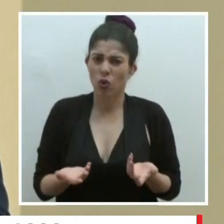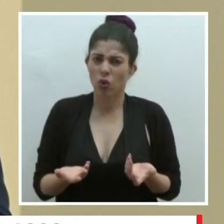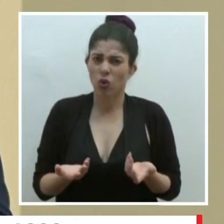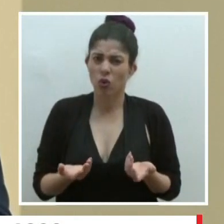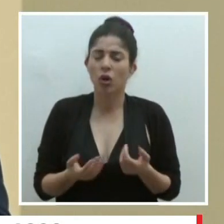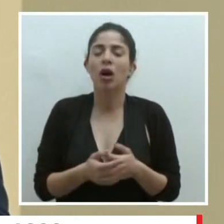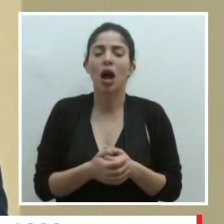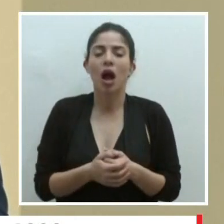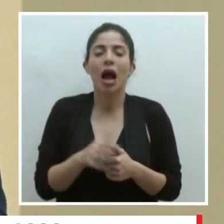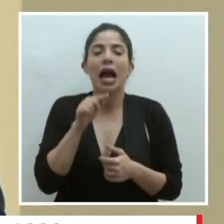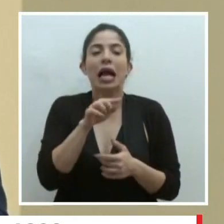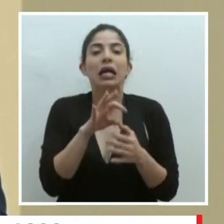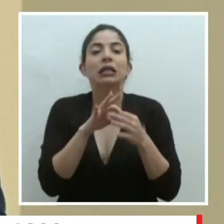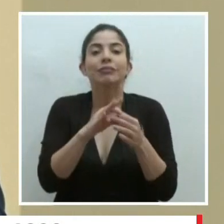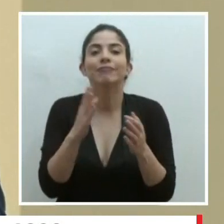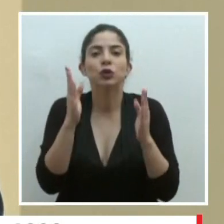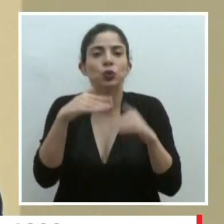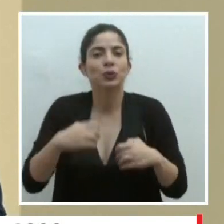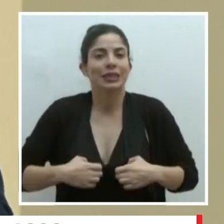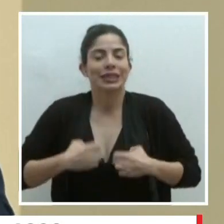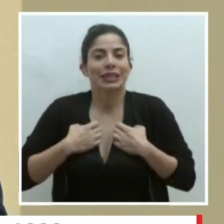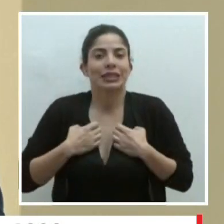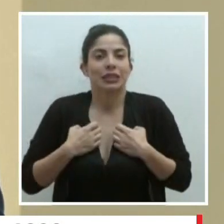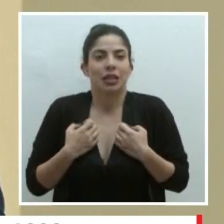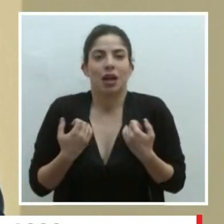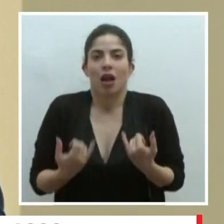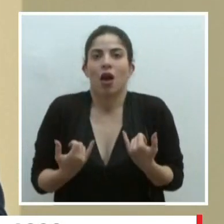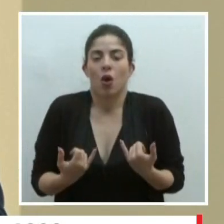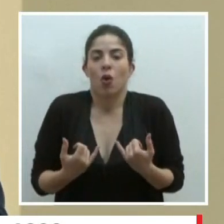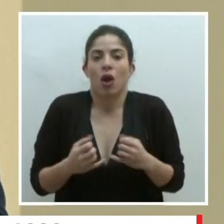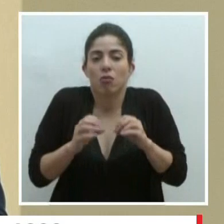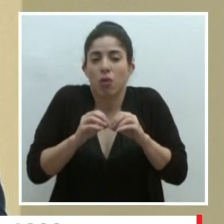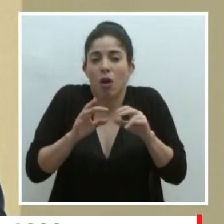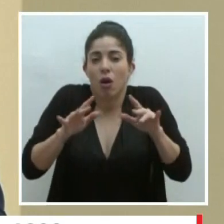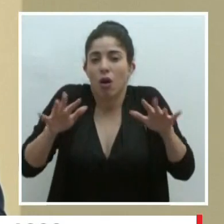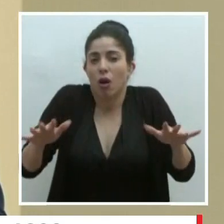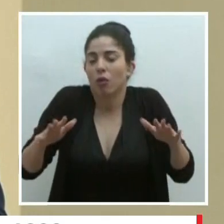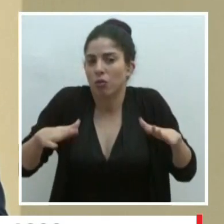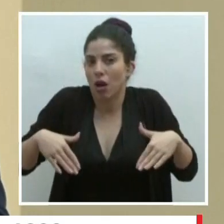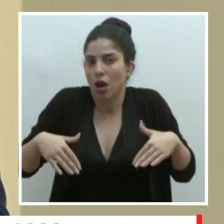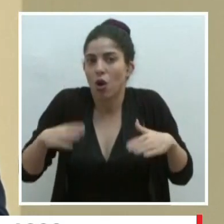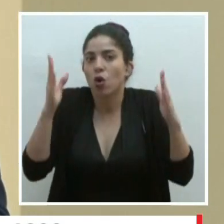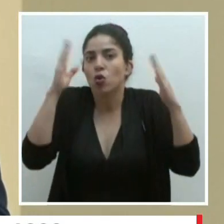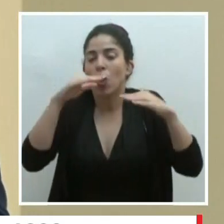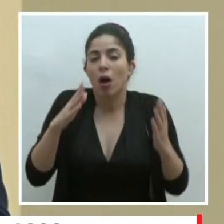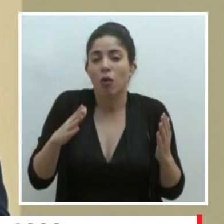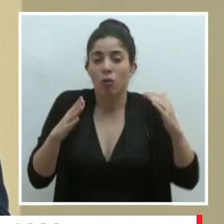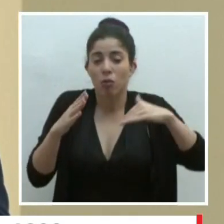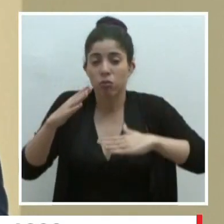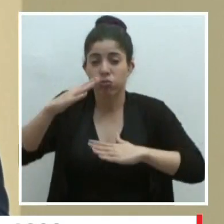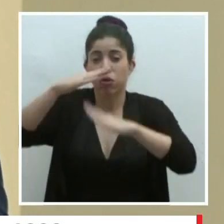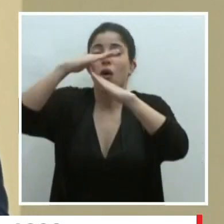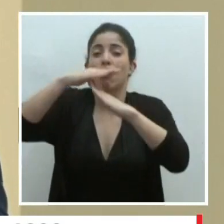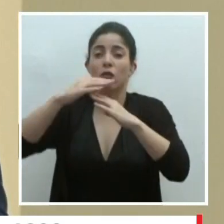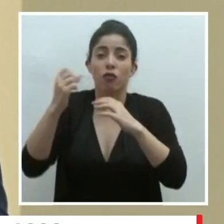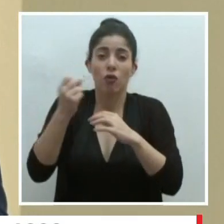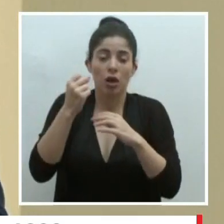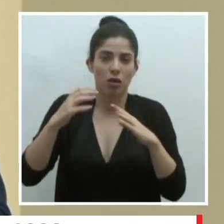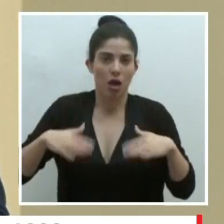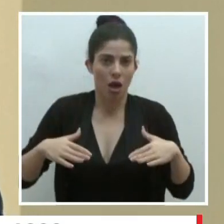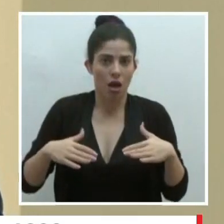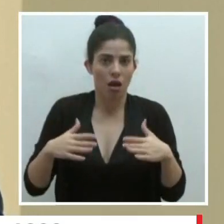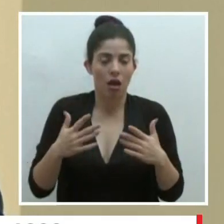van por el asunto de que no existe una transmisión amplificada, que no existe una curva exponencial. Yo creo que eso